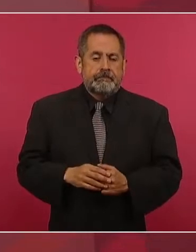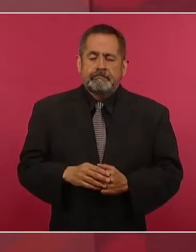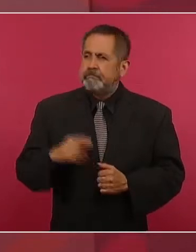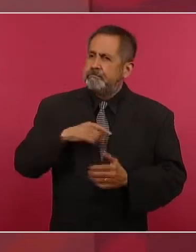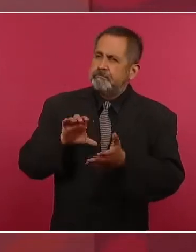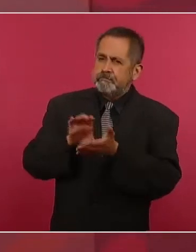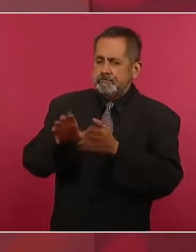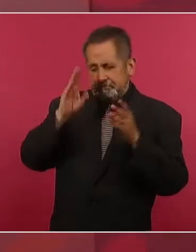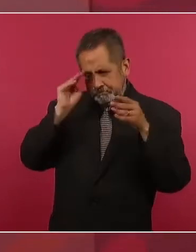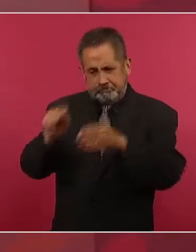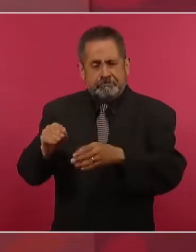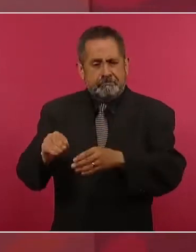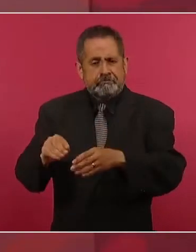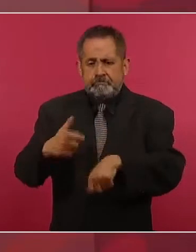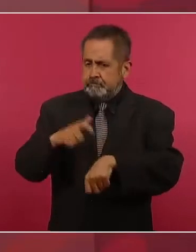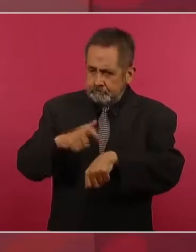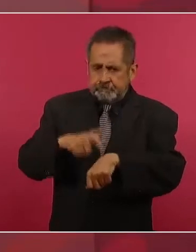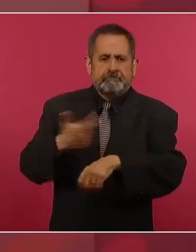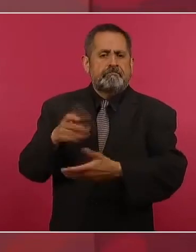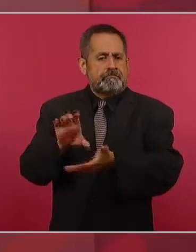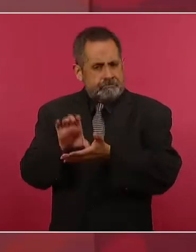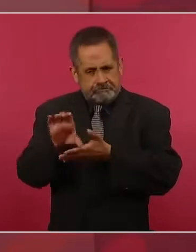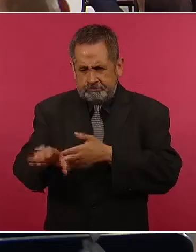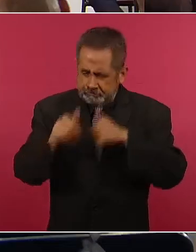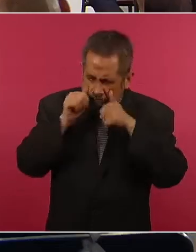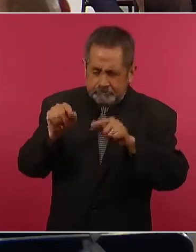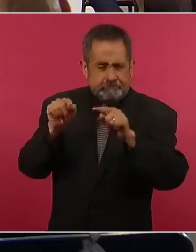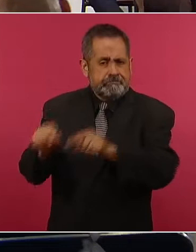destinar bastante tiempo y recursos